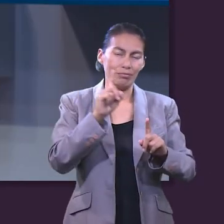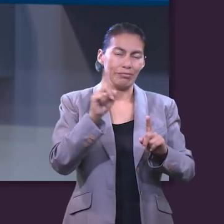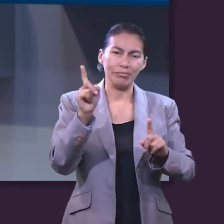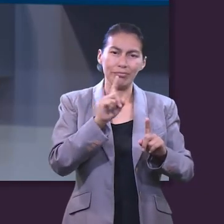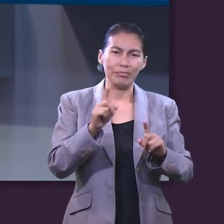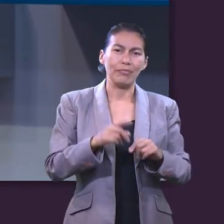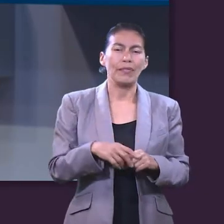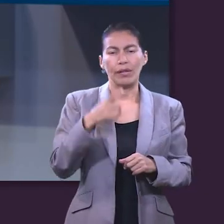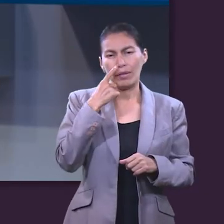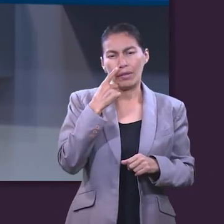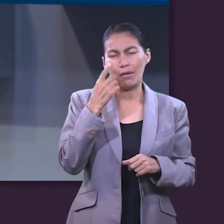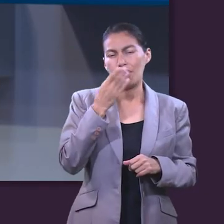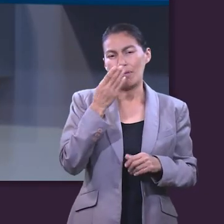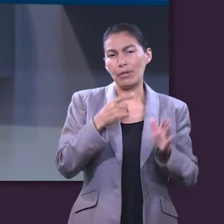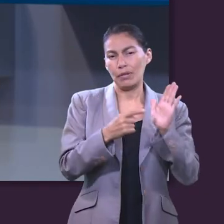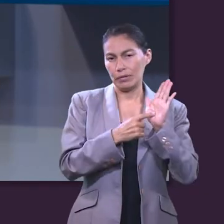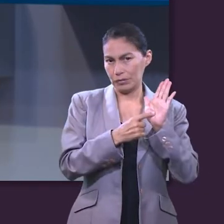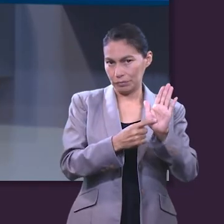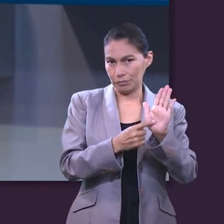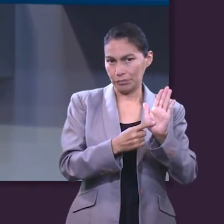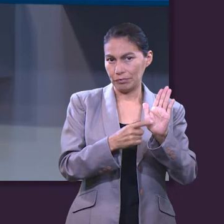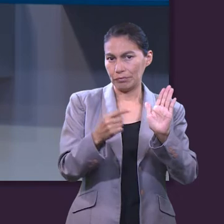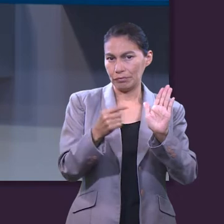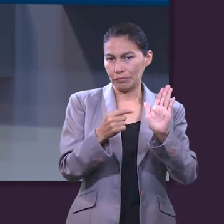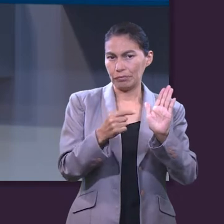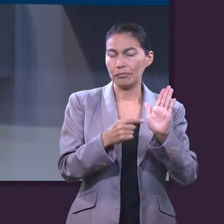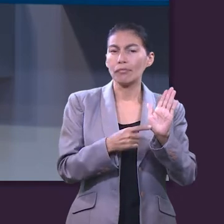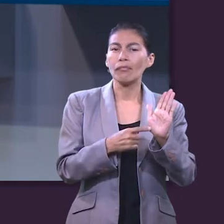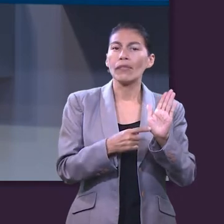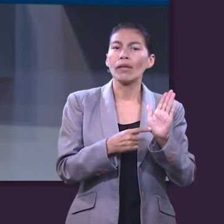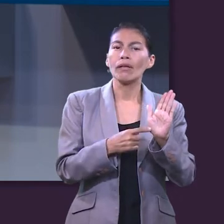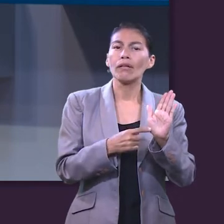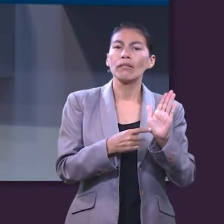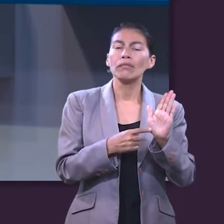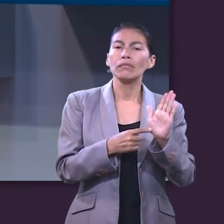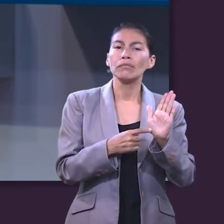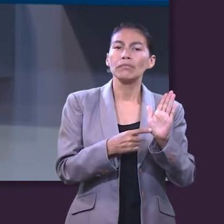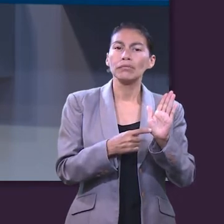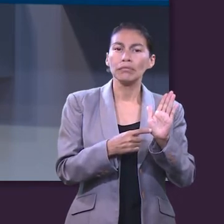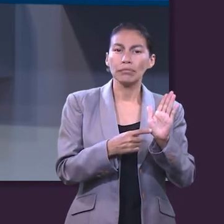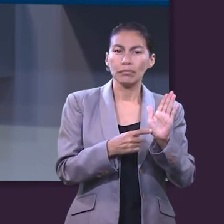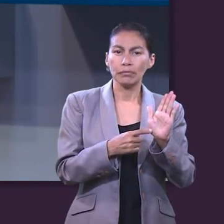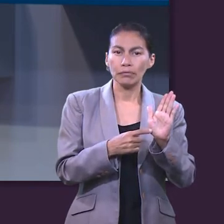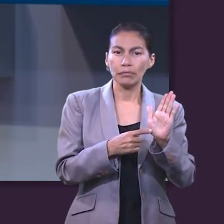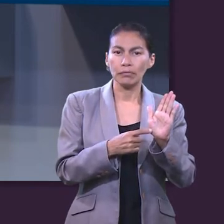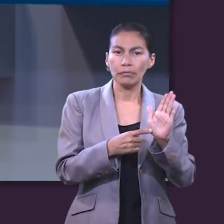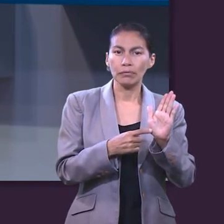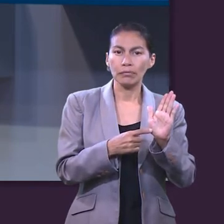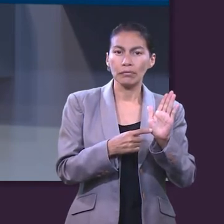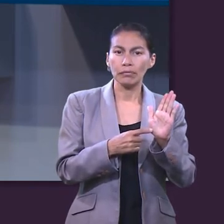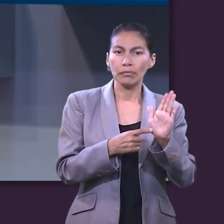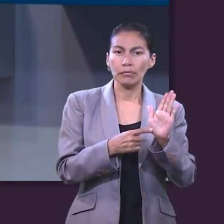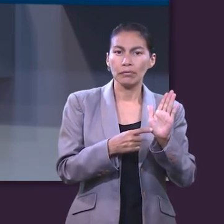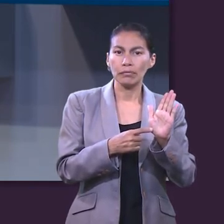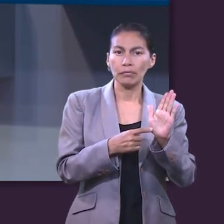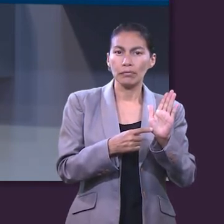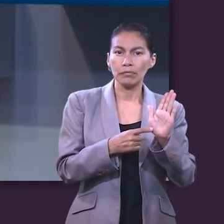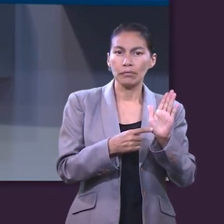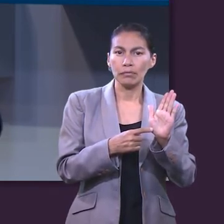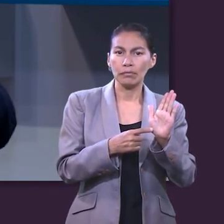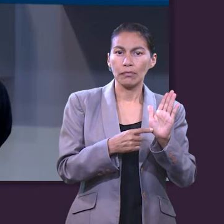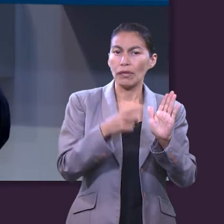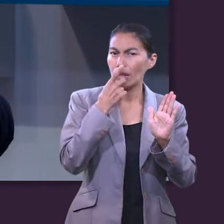vamos a analizar algunas citas de la Biblia en donde vamos a enfocarnos en identificar